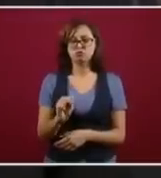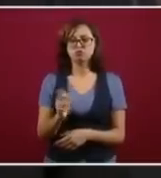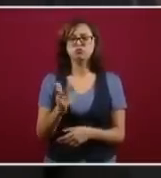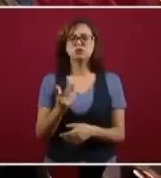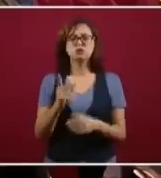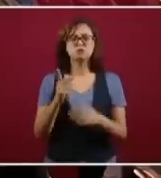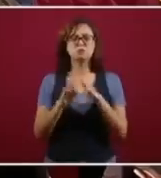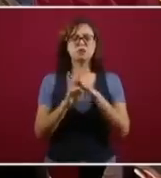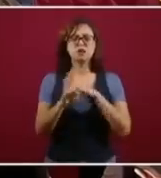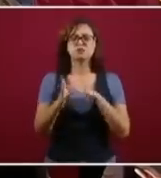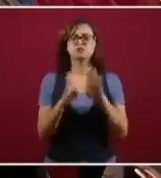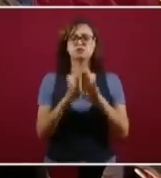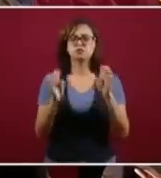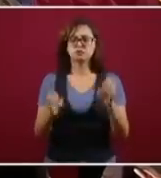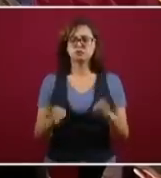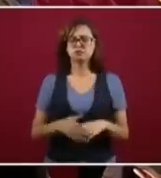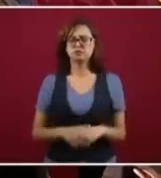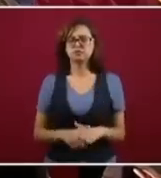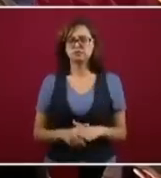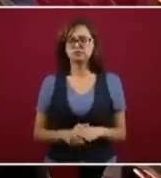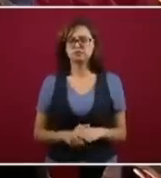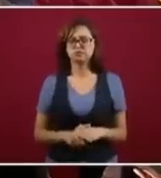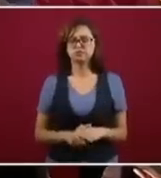los migrantes. ¿Sí?